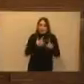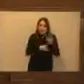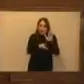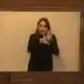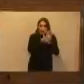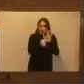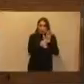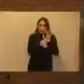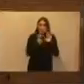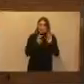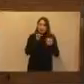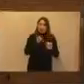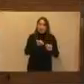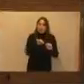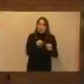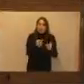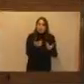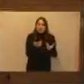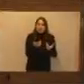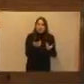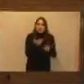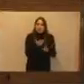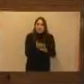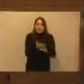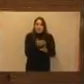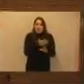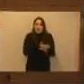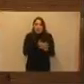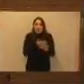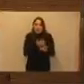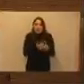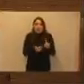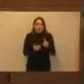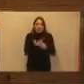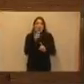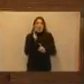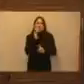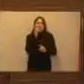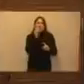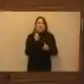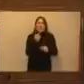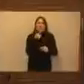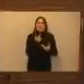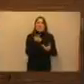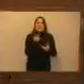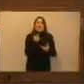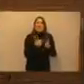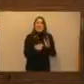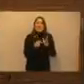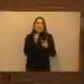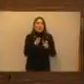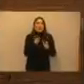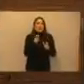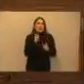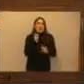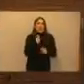Esta ley, en este caso, no prevé un régimen sancionador. Y le decía, oiga, es que los legisladores eran unos corruptos o los legisladores